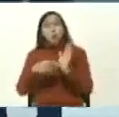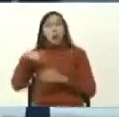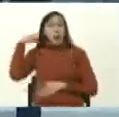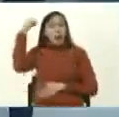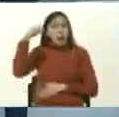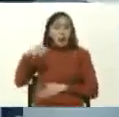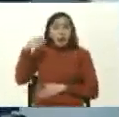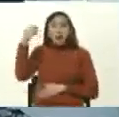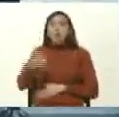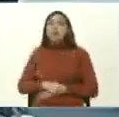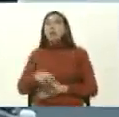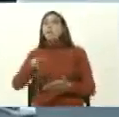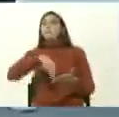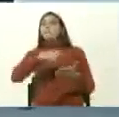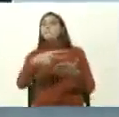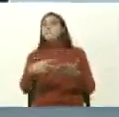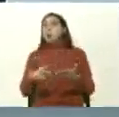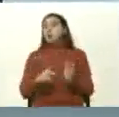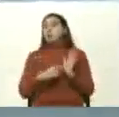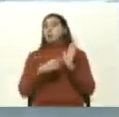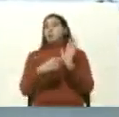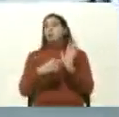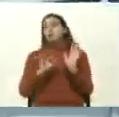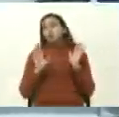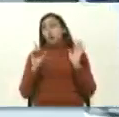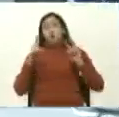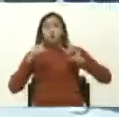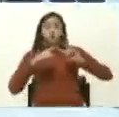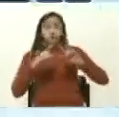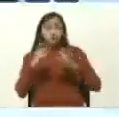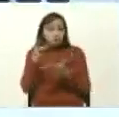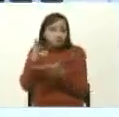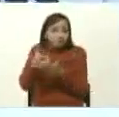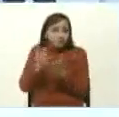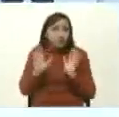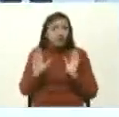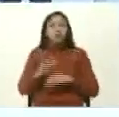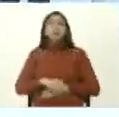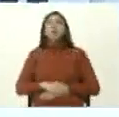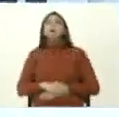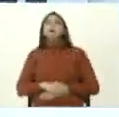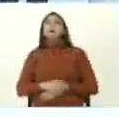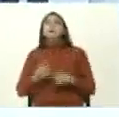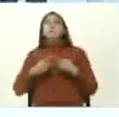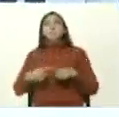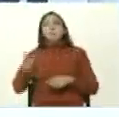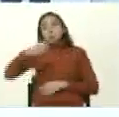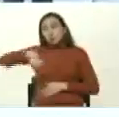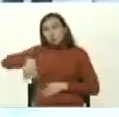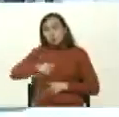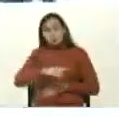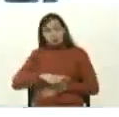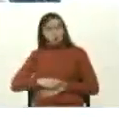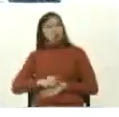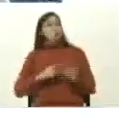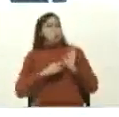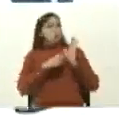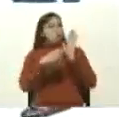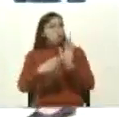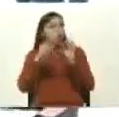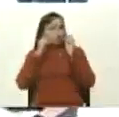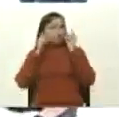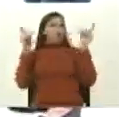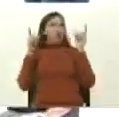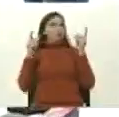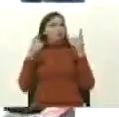los muchachos. Yo no sé si pueda llevarles ese pase y ese paso, pero sé que ustedes tienen algo preparado para darnos una gran